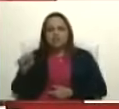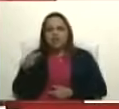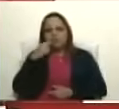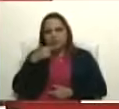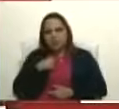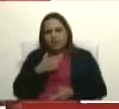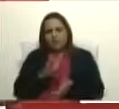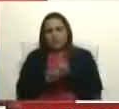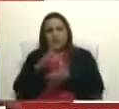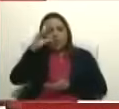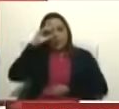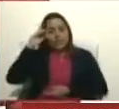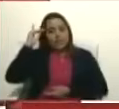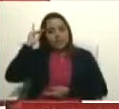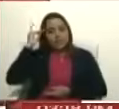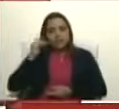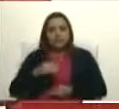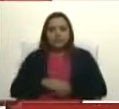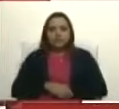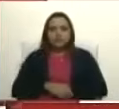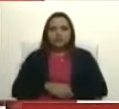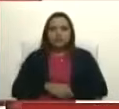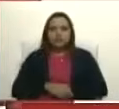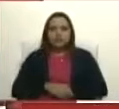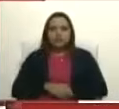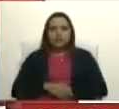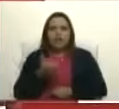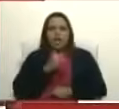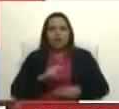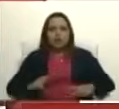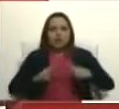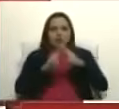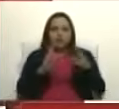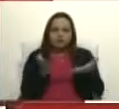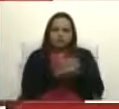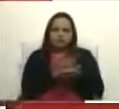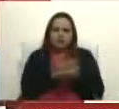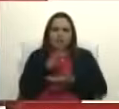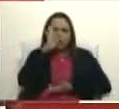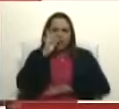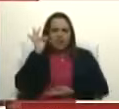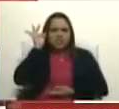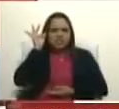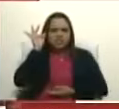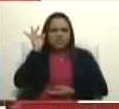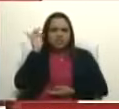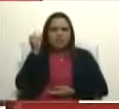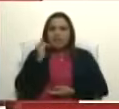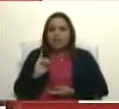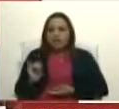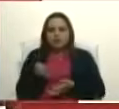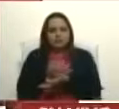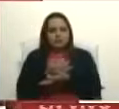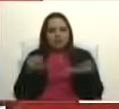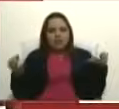Delcy, que acaban de encontrar unos documentos en Francia, que son lomito,